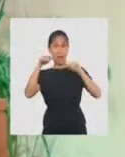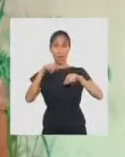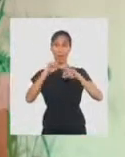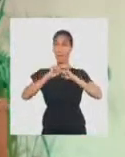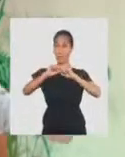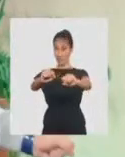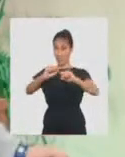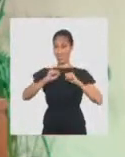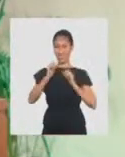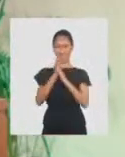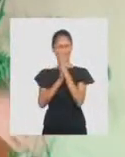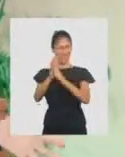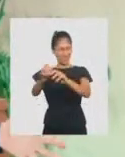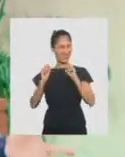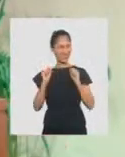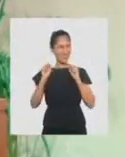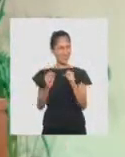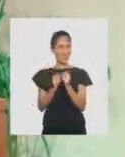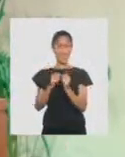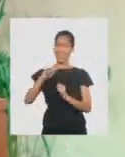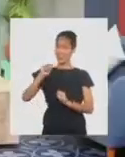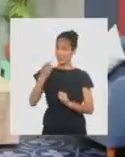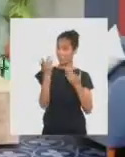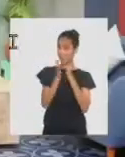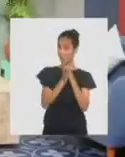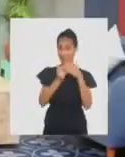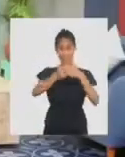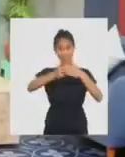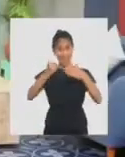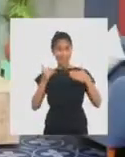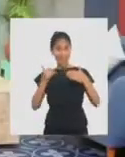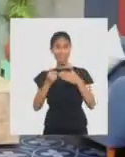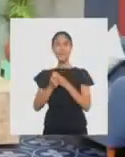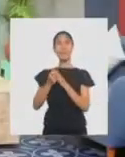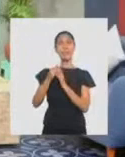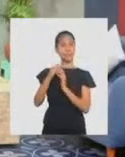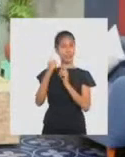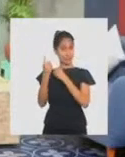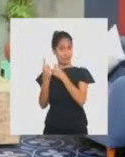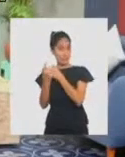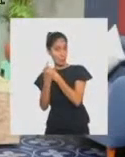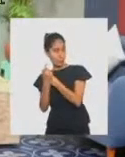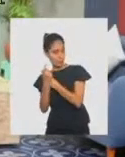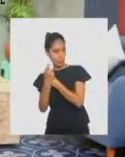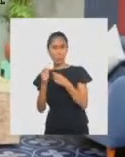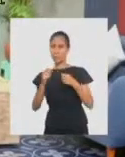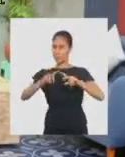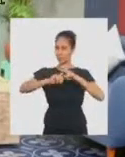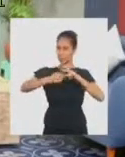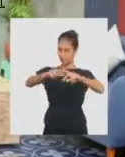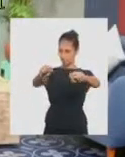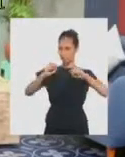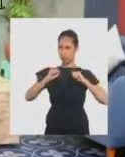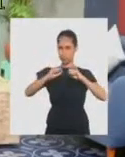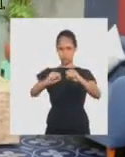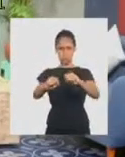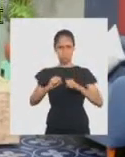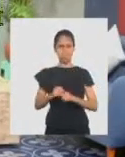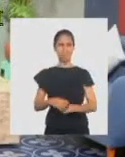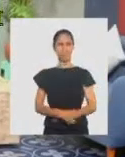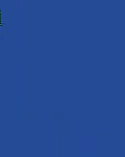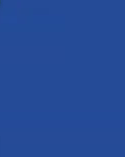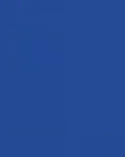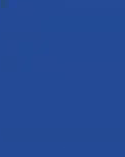momento de practicar unos movimientos para despertar el cuerpo. Y por eso, antes de recibir a Miss Patricia, vámonos con Activarte para llenarnos